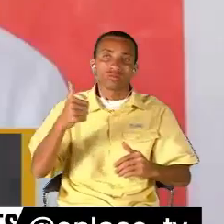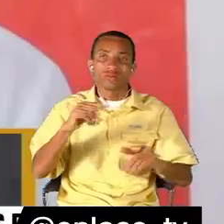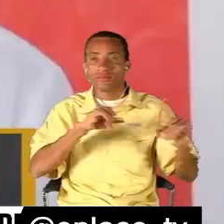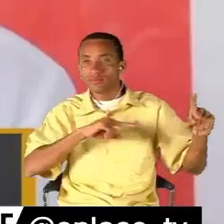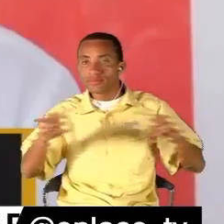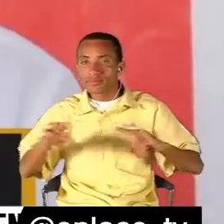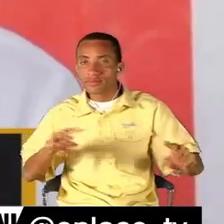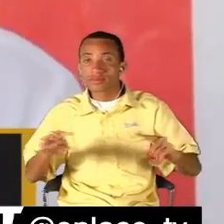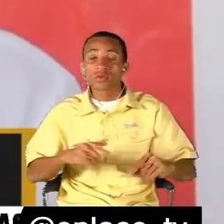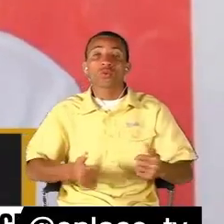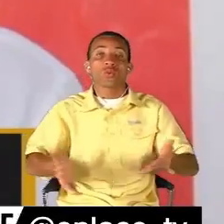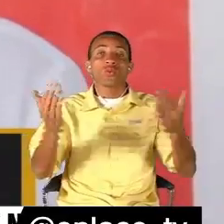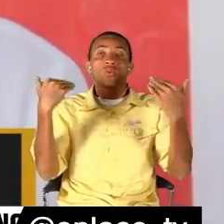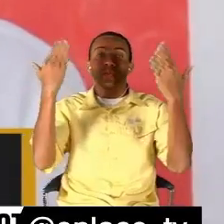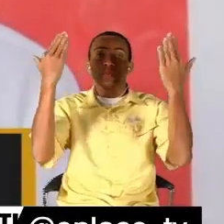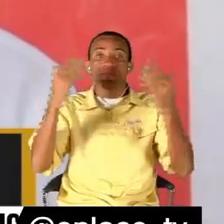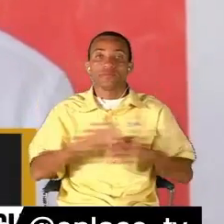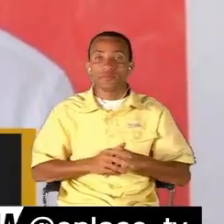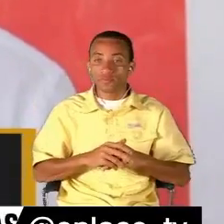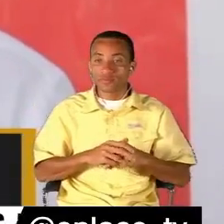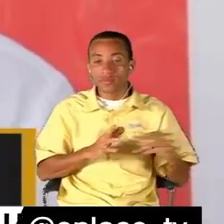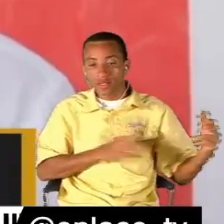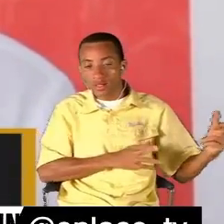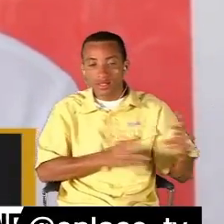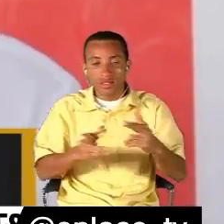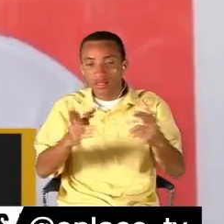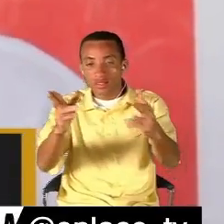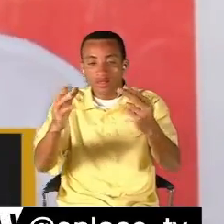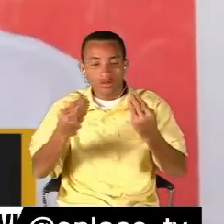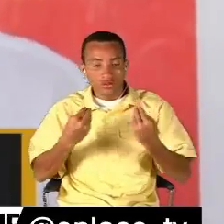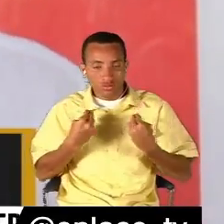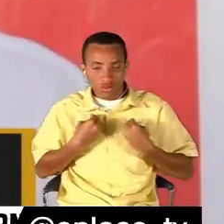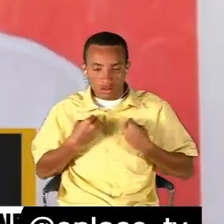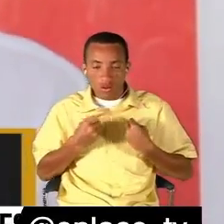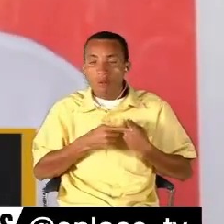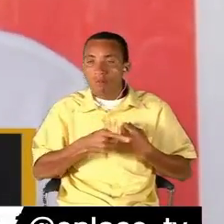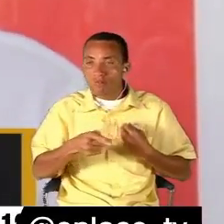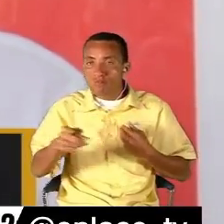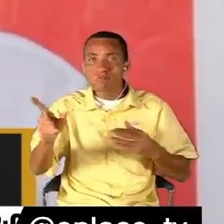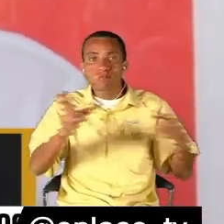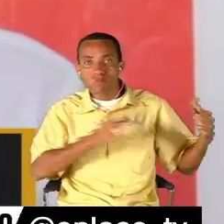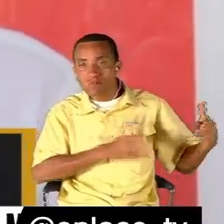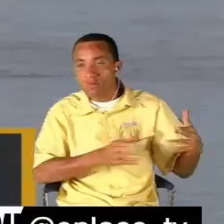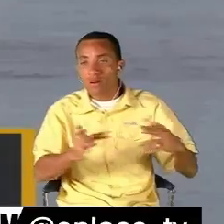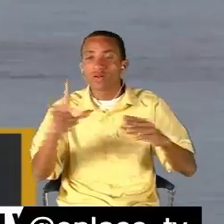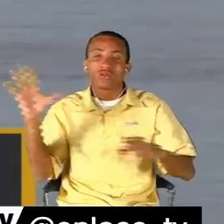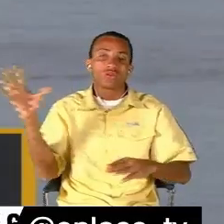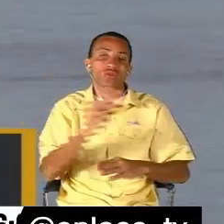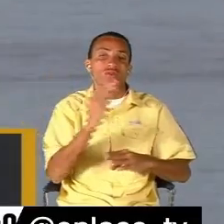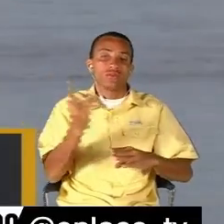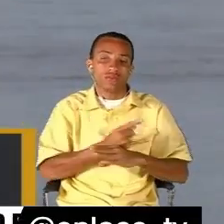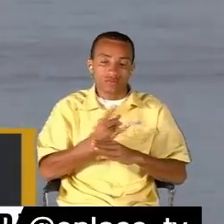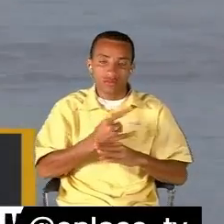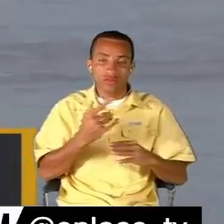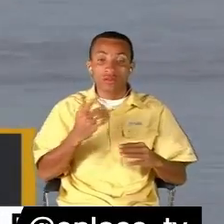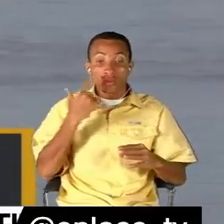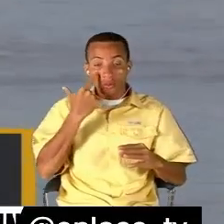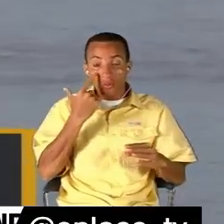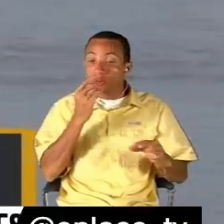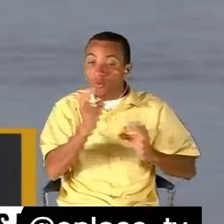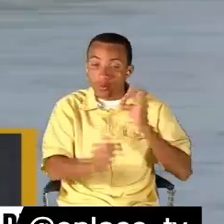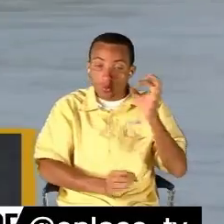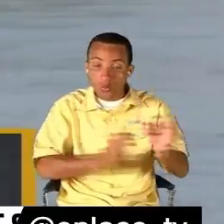Es fundamental, el río es un ser vivo, es un ente vivo que requiere de que todos los que usamos y aprovechamos el río tengamos cuidado de